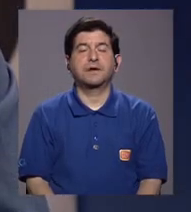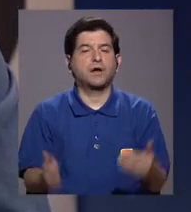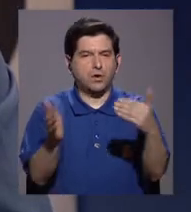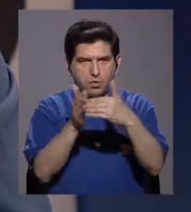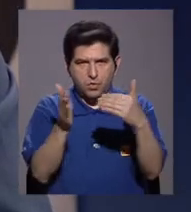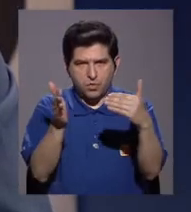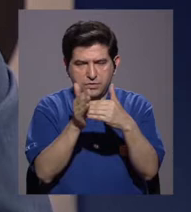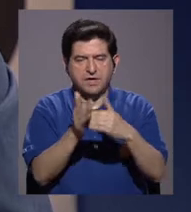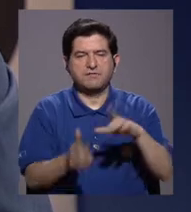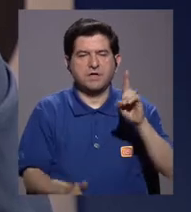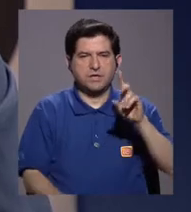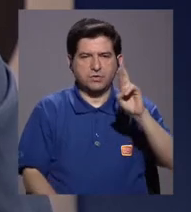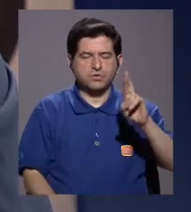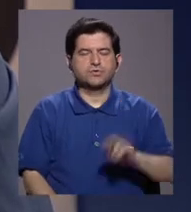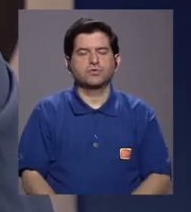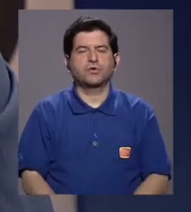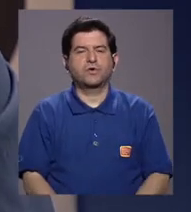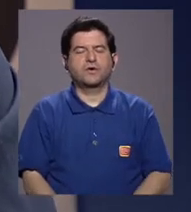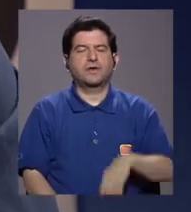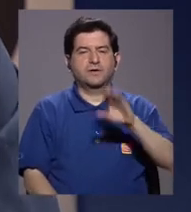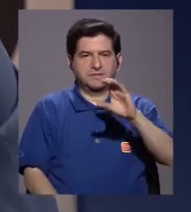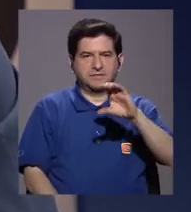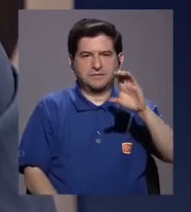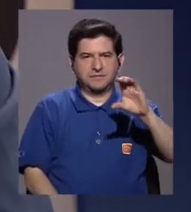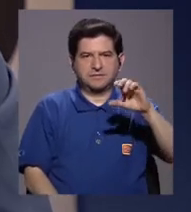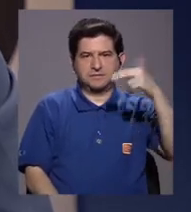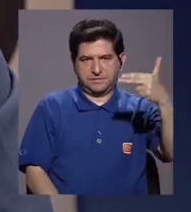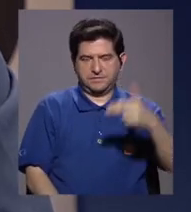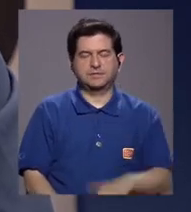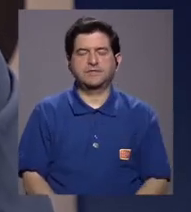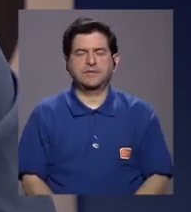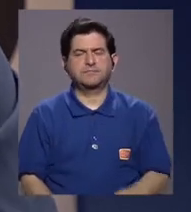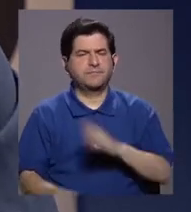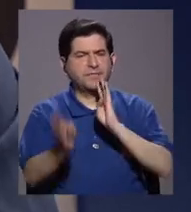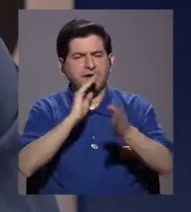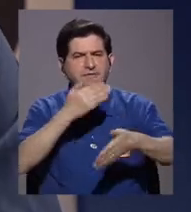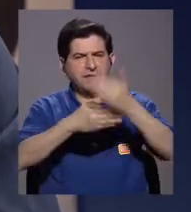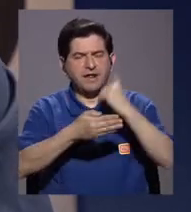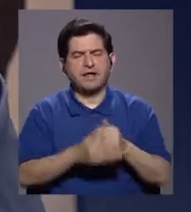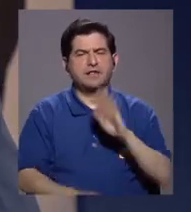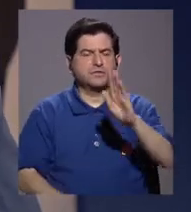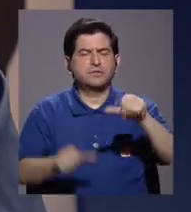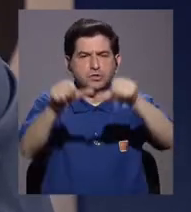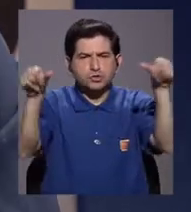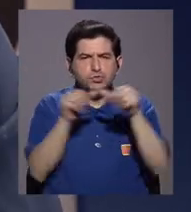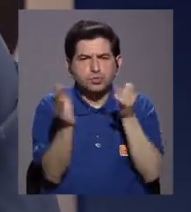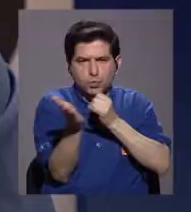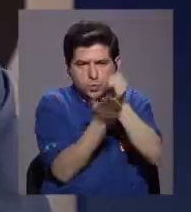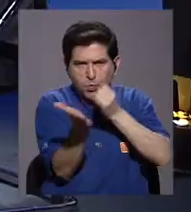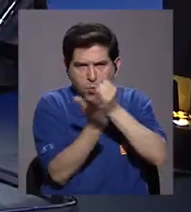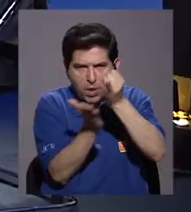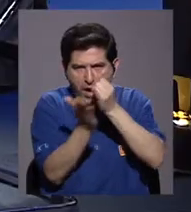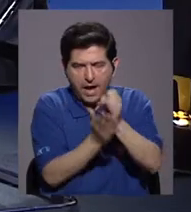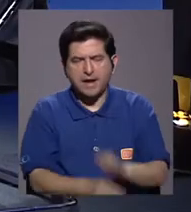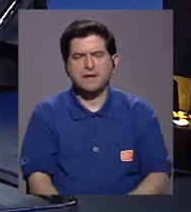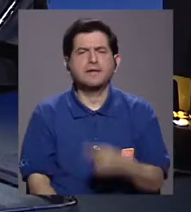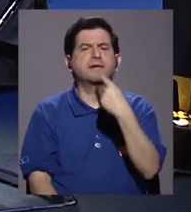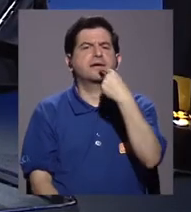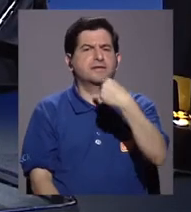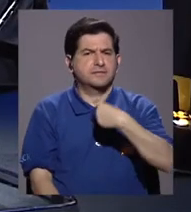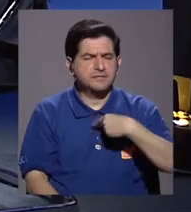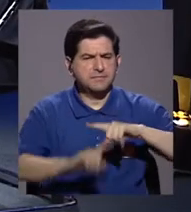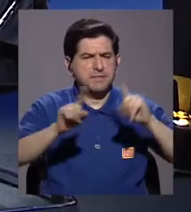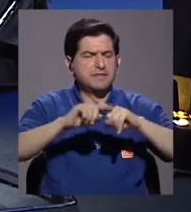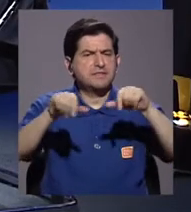estamos de vuelta con el doctor castillo chávez a ver doctora estábamos hablando de su línea de investigación y nos